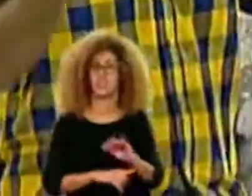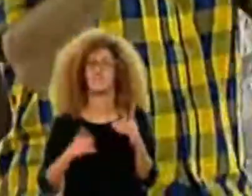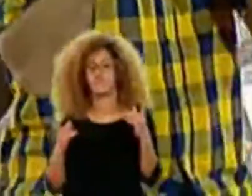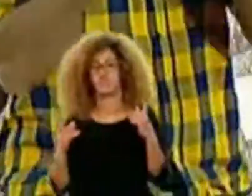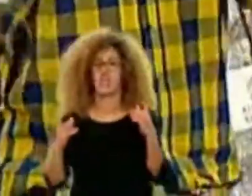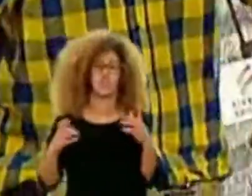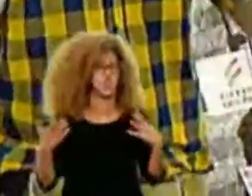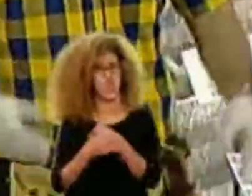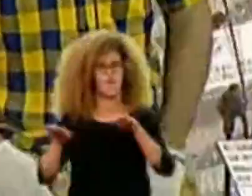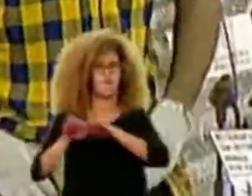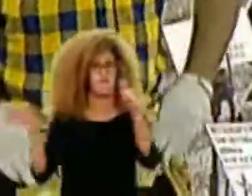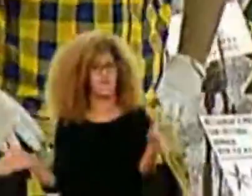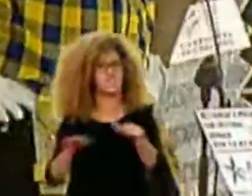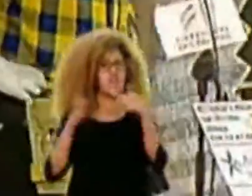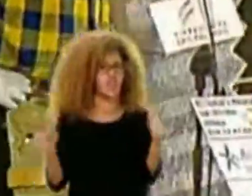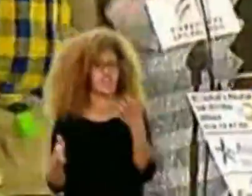en ninguna mesa para ir a